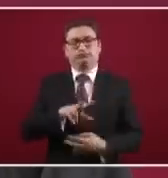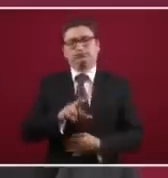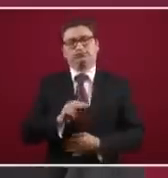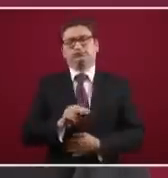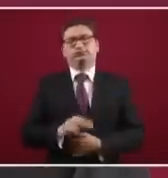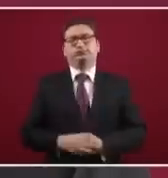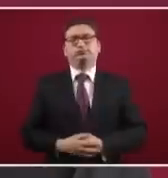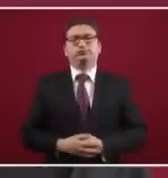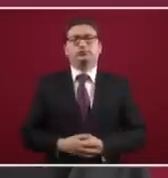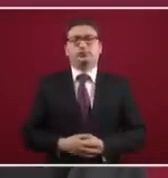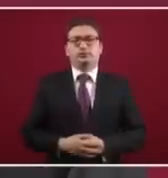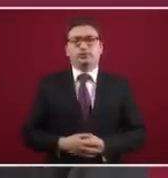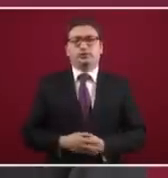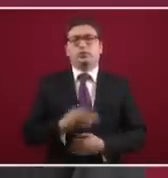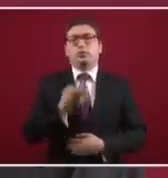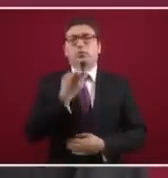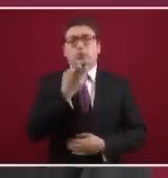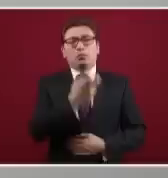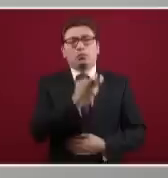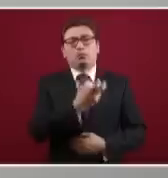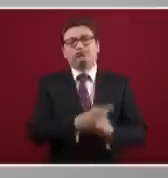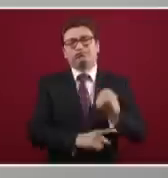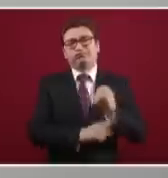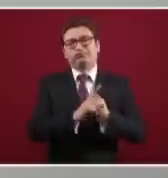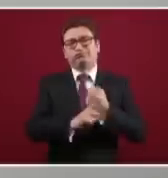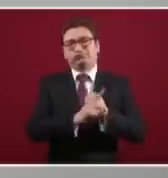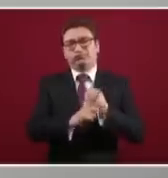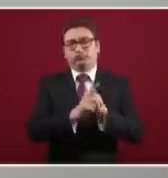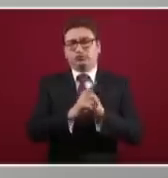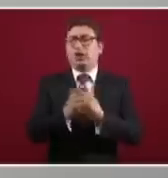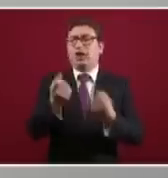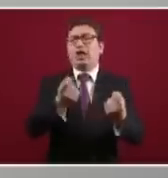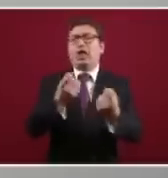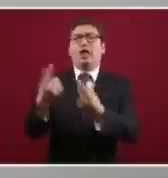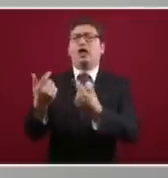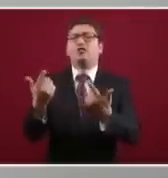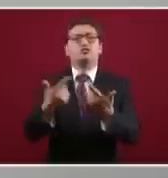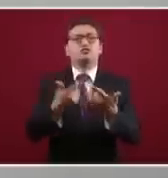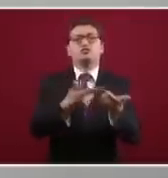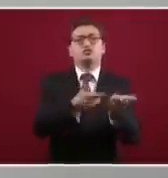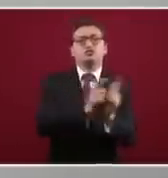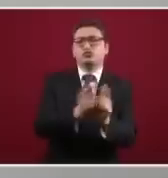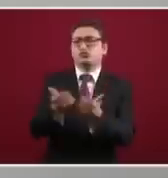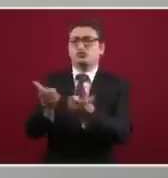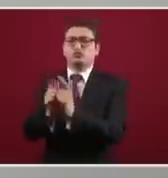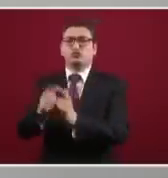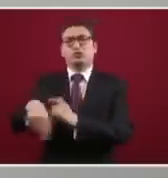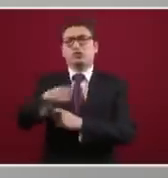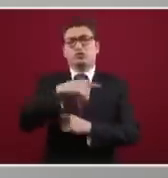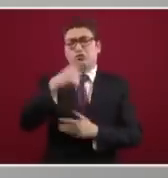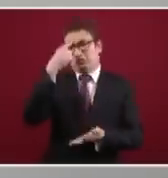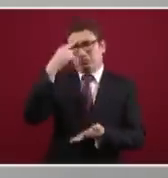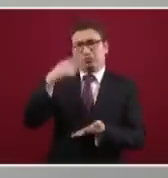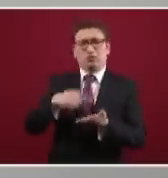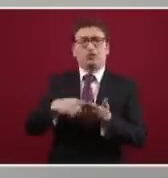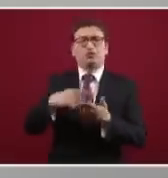Eso es lo que ha causado discrepancias, son enfoques distintos. Esta